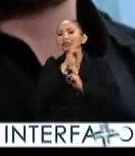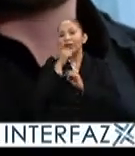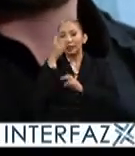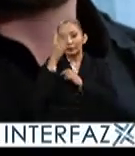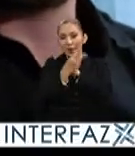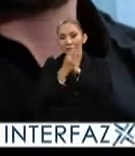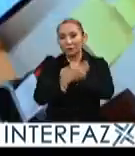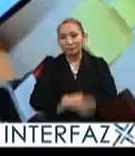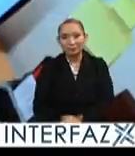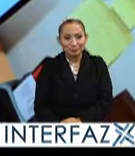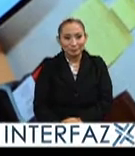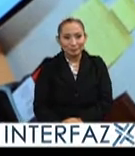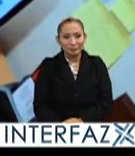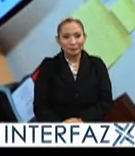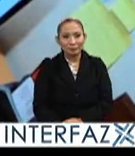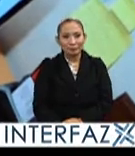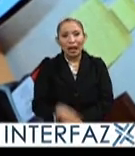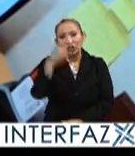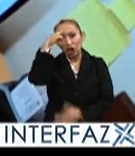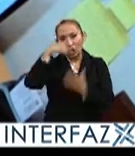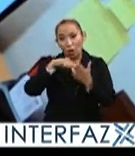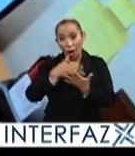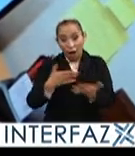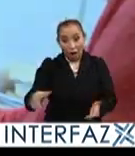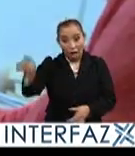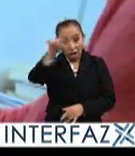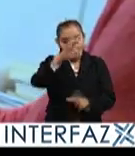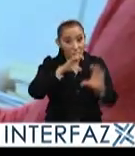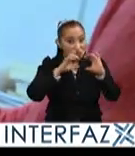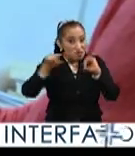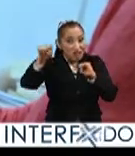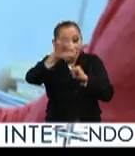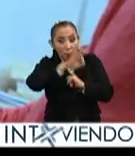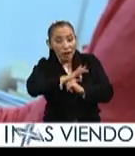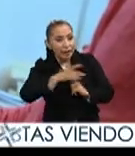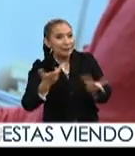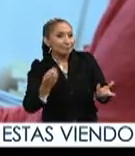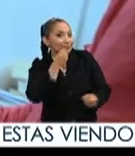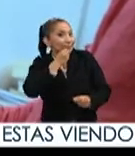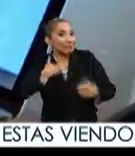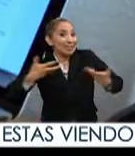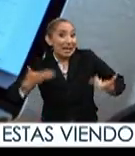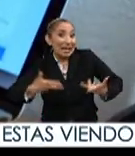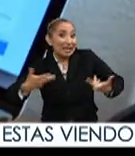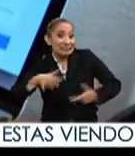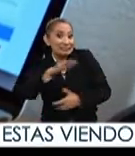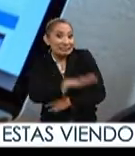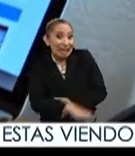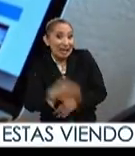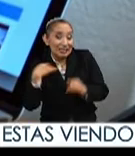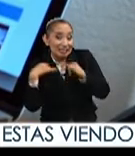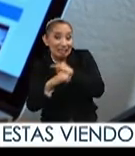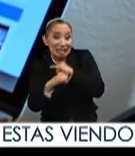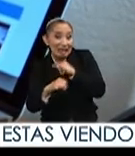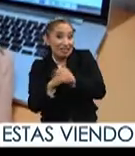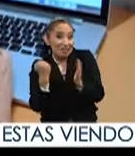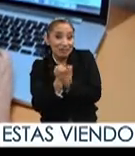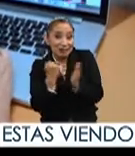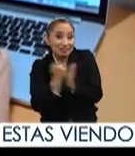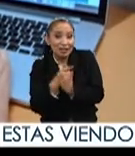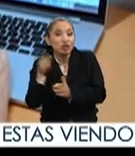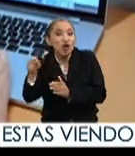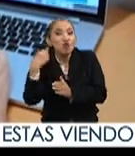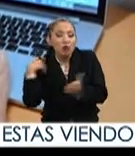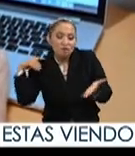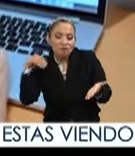televisión. Creo que hoy ningún medio de comunicación puede escaparse de estar en un medio digital. Creo que